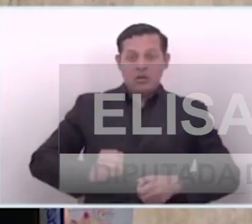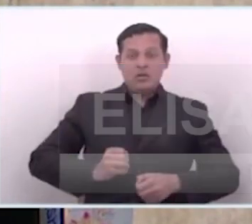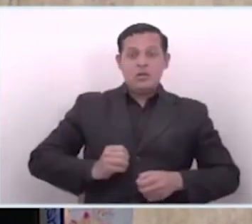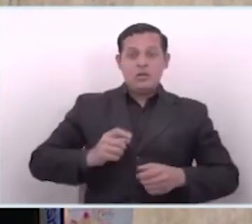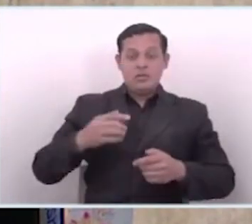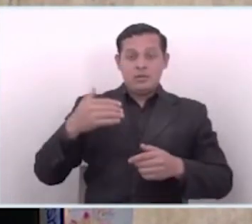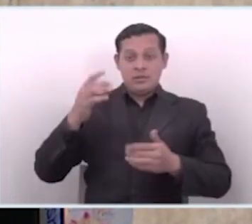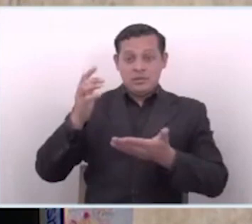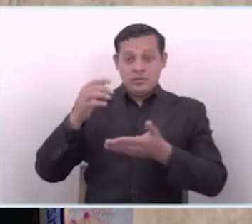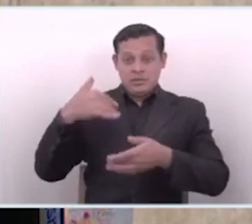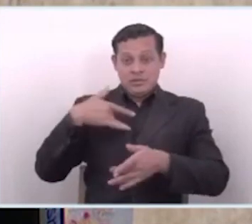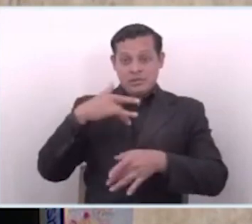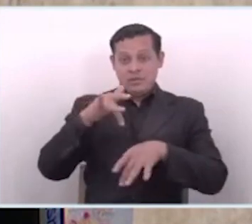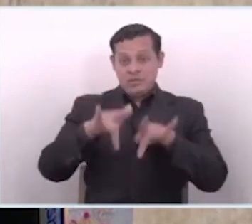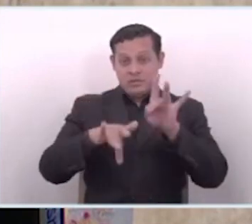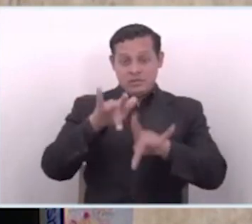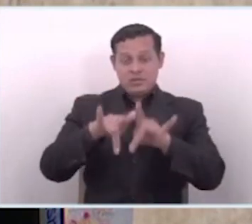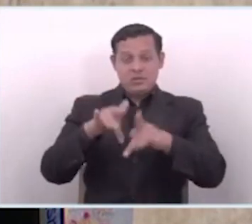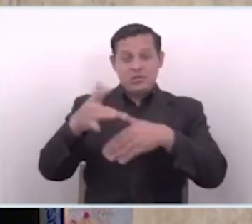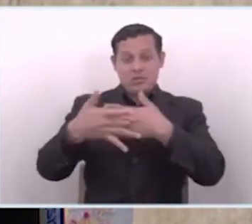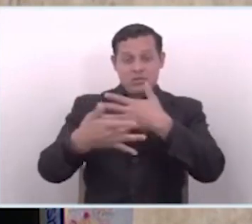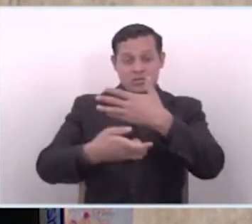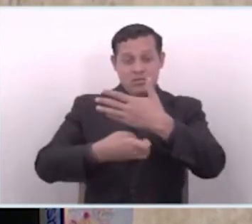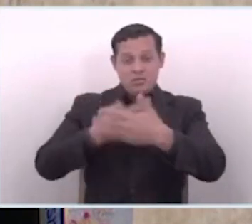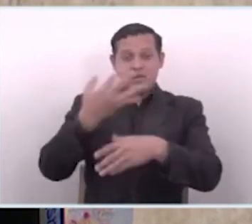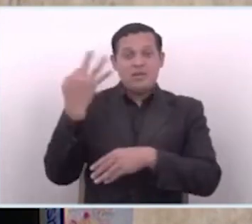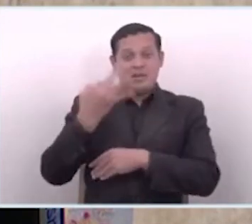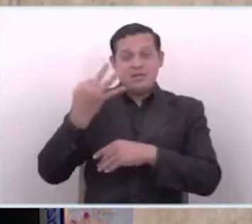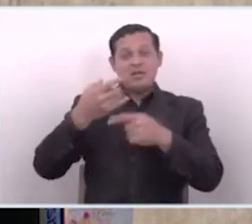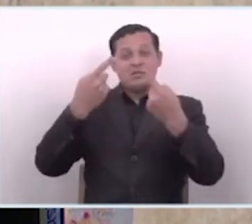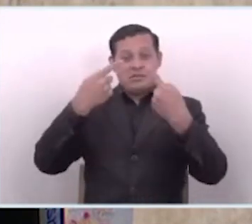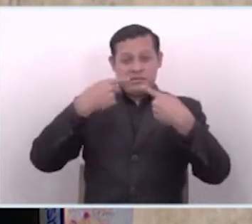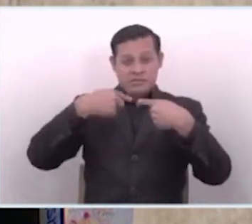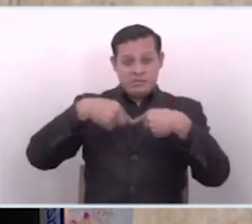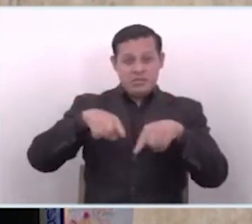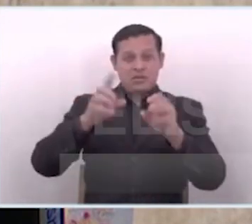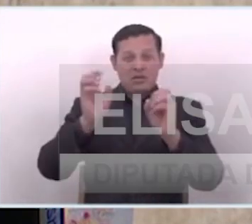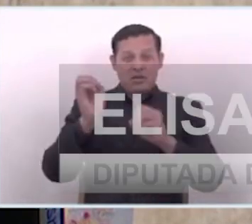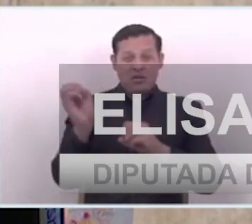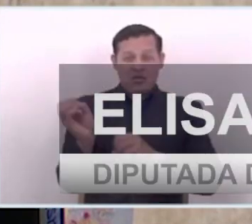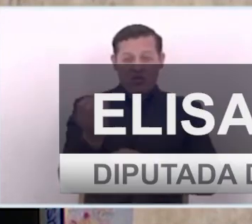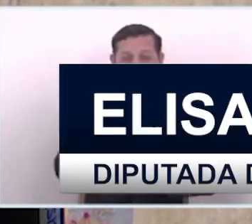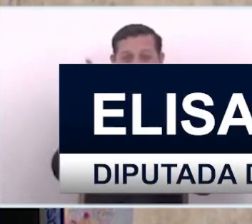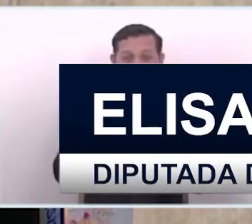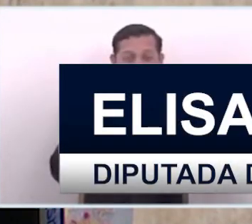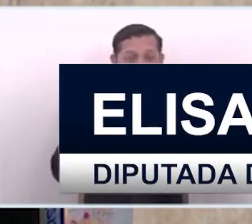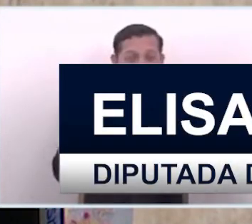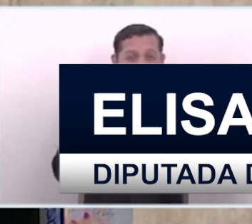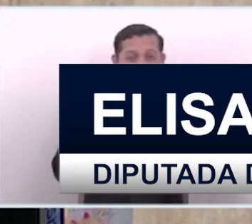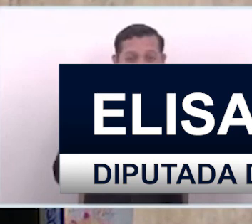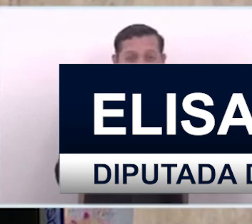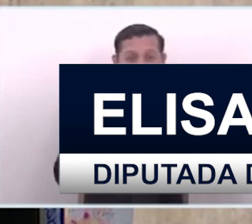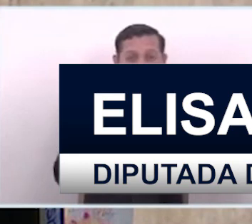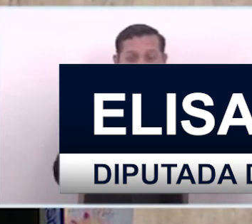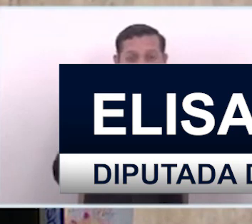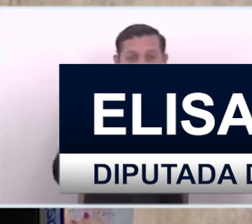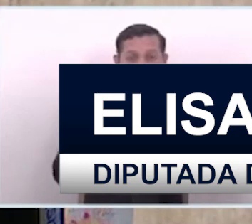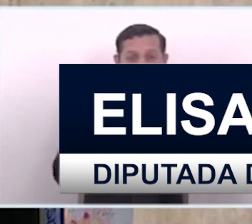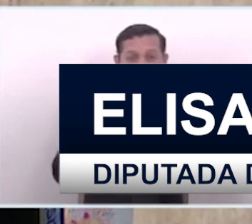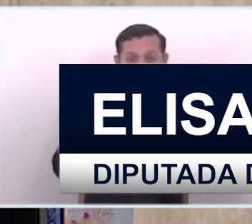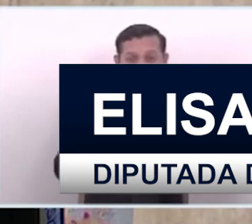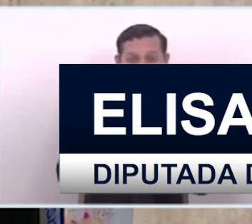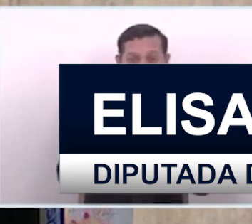de la secretaría de innovación requiere continuar modernizando y transformando las capacidades